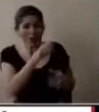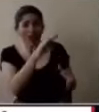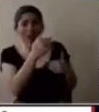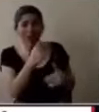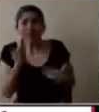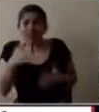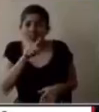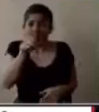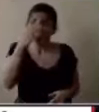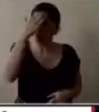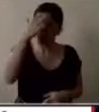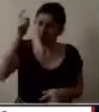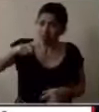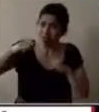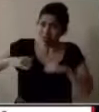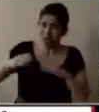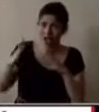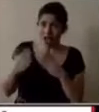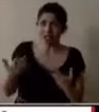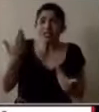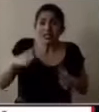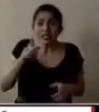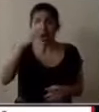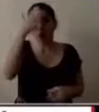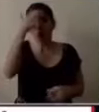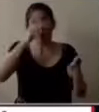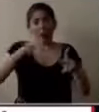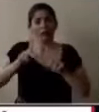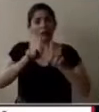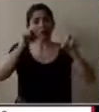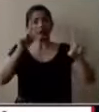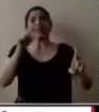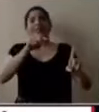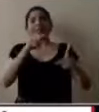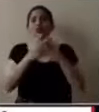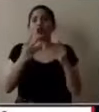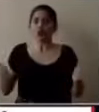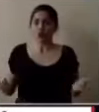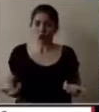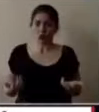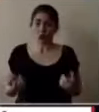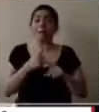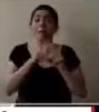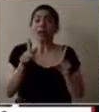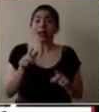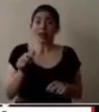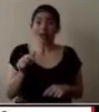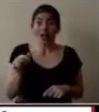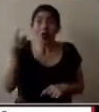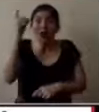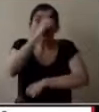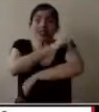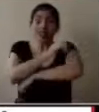casa. Ya sabemos que el distanciamiento social es la solución. Pero con días como hoy,